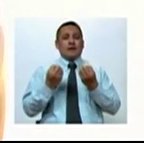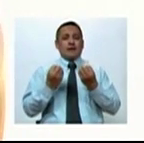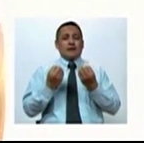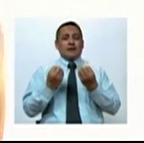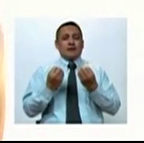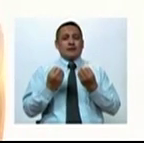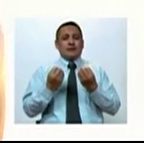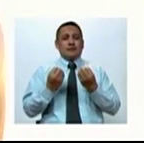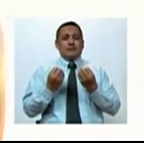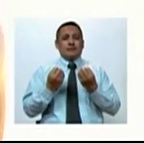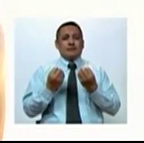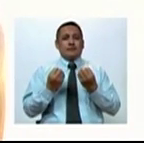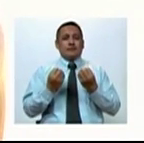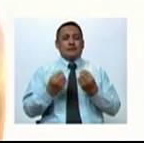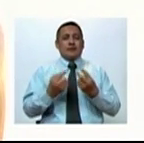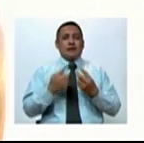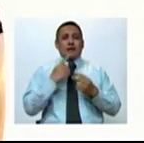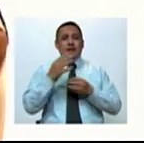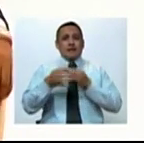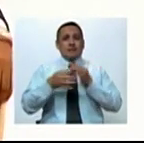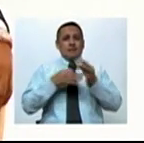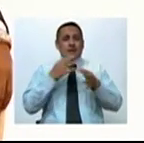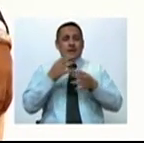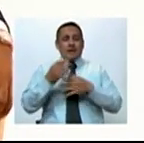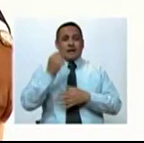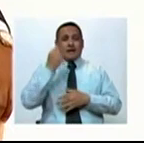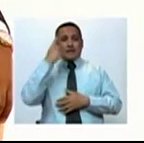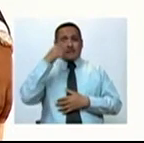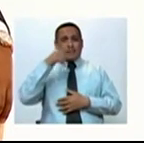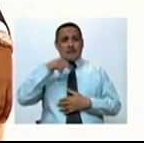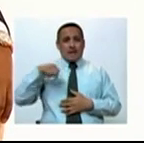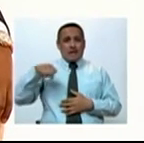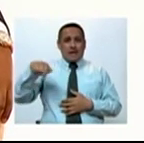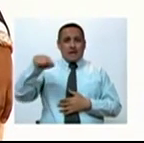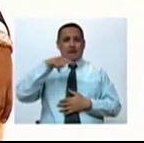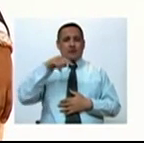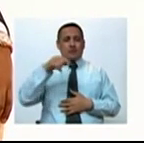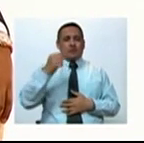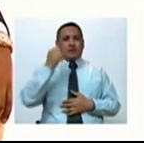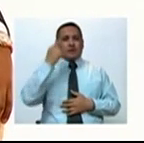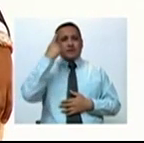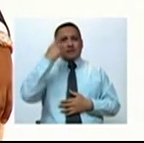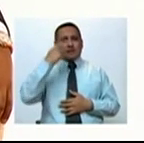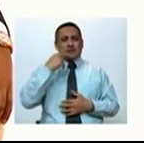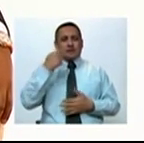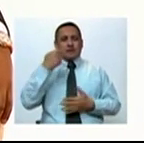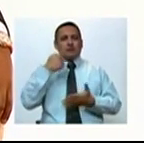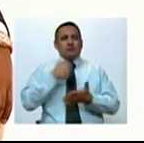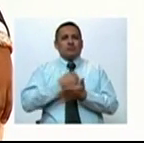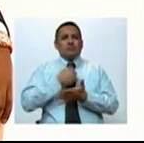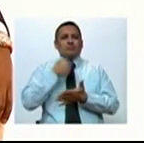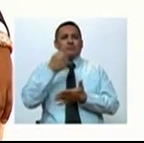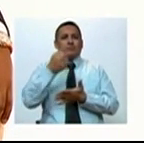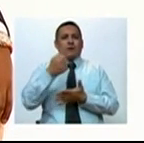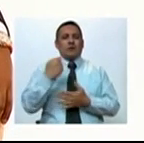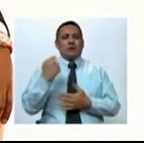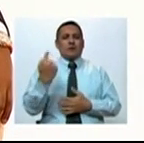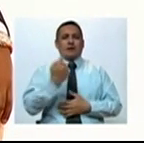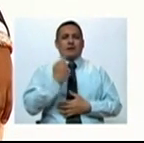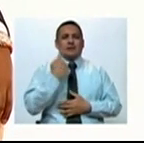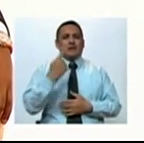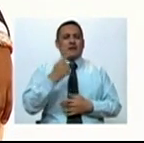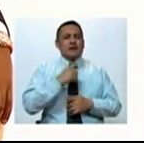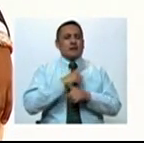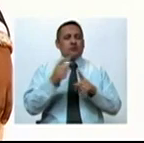qué? Porque, según entienden ellos, lo que ella percibe es una